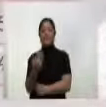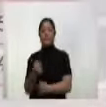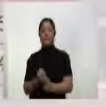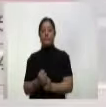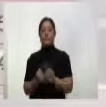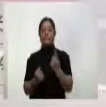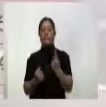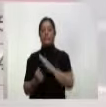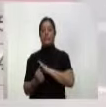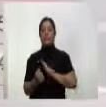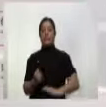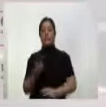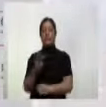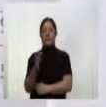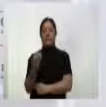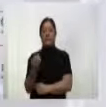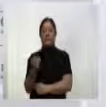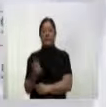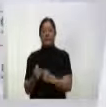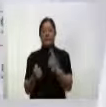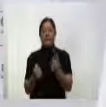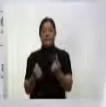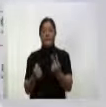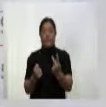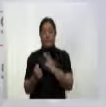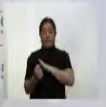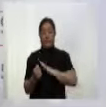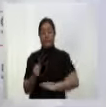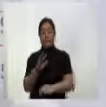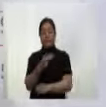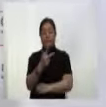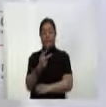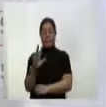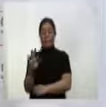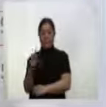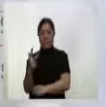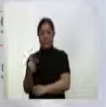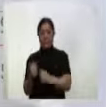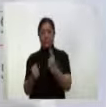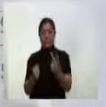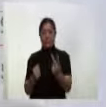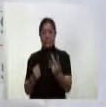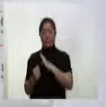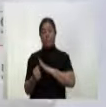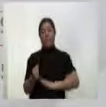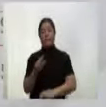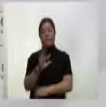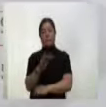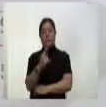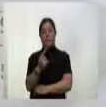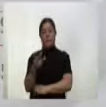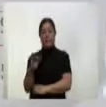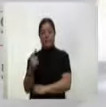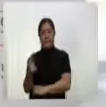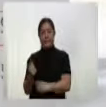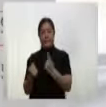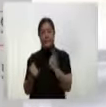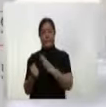50, Texoloc 49, Citlaltepec y Sanctorum 48, Santa Polonia Teacalco y Mazatecoxco